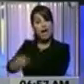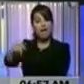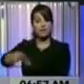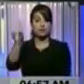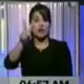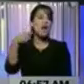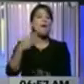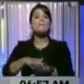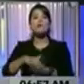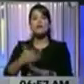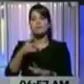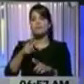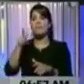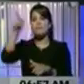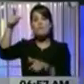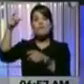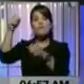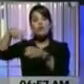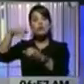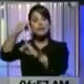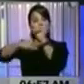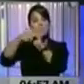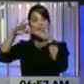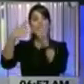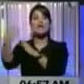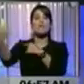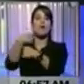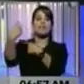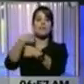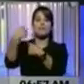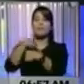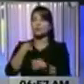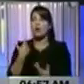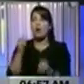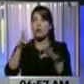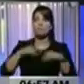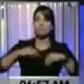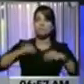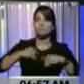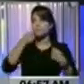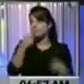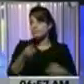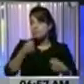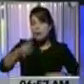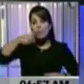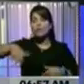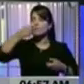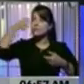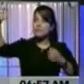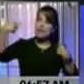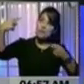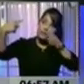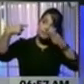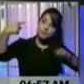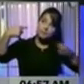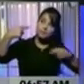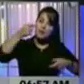era el que mandaba en Venezuela. Y el gobierno, o los gobiernos de Acción Democrática y de COPEI,